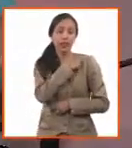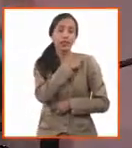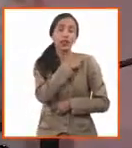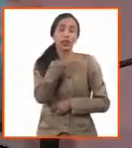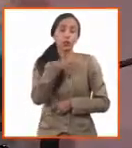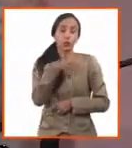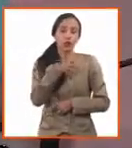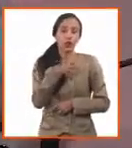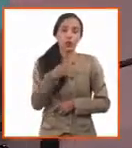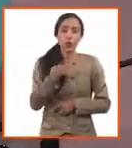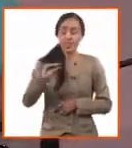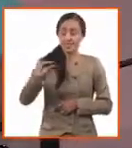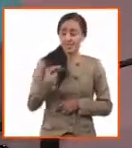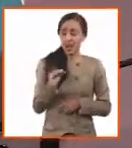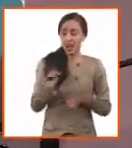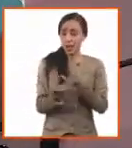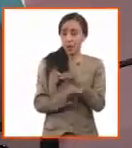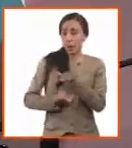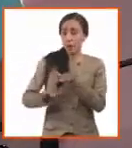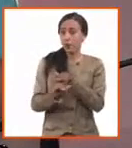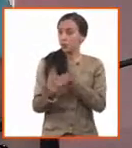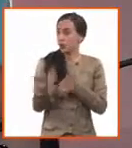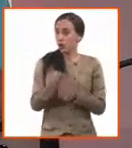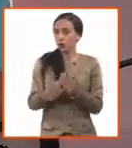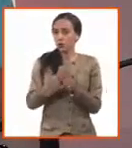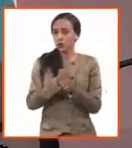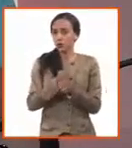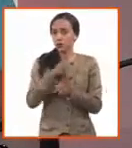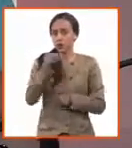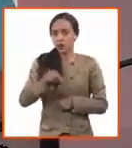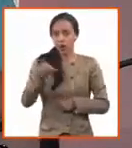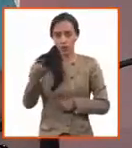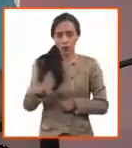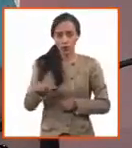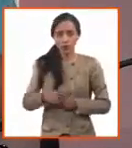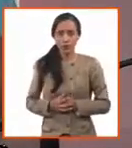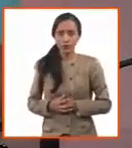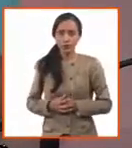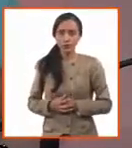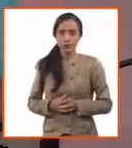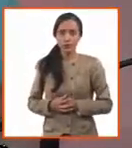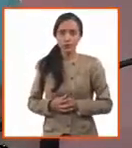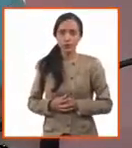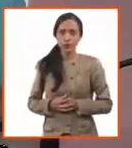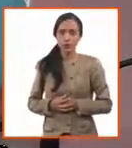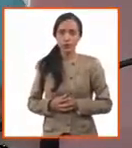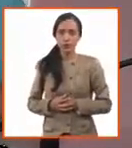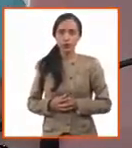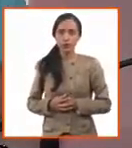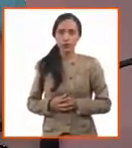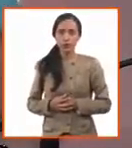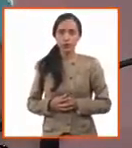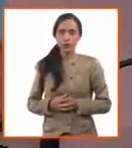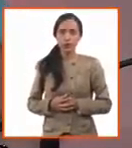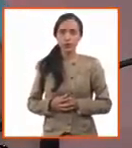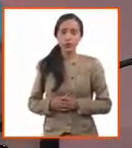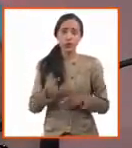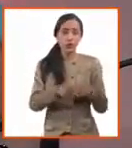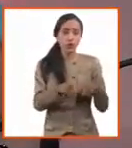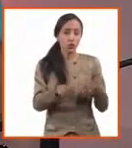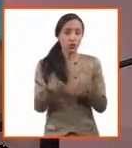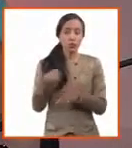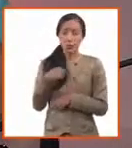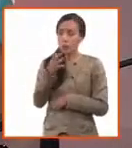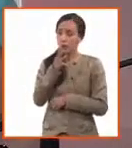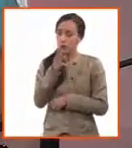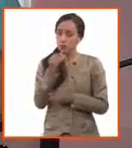el salario básico de un trabajador de un obrero entonces son son cosas que me parece que sería muy útil